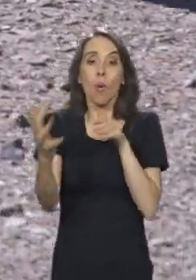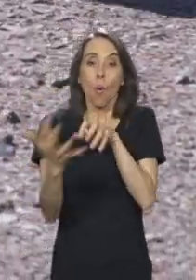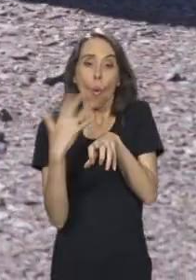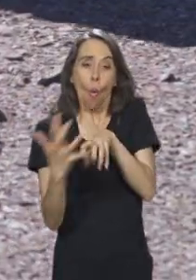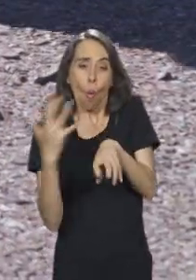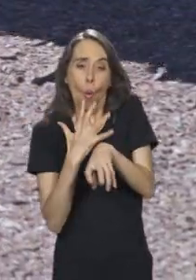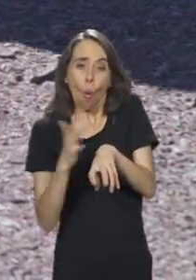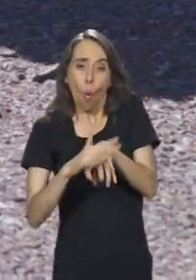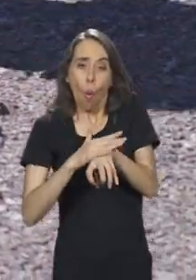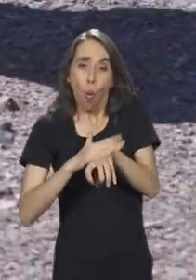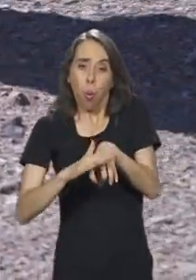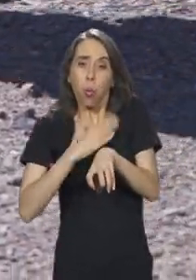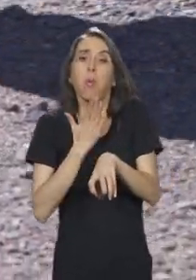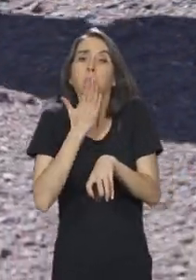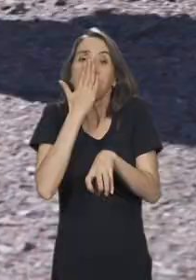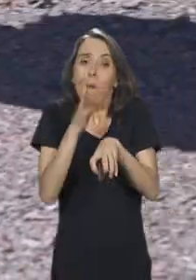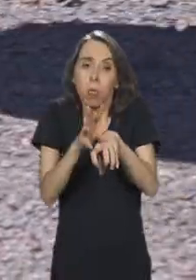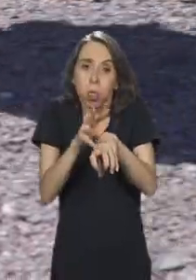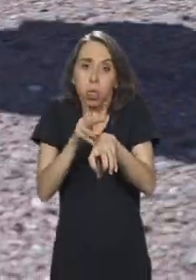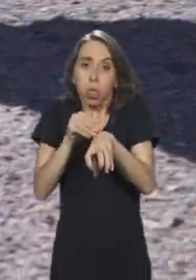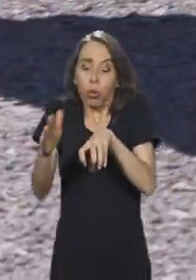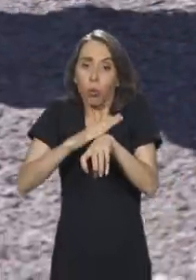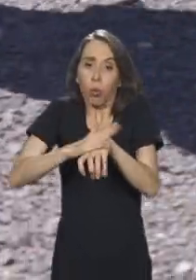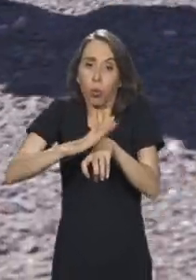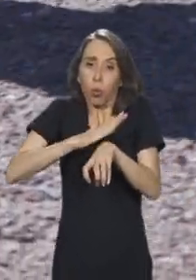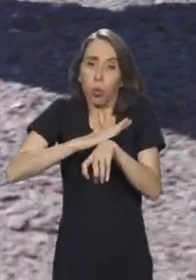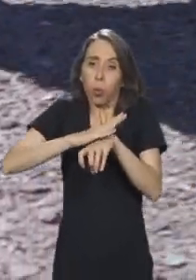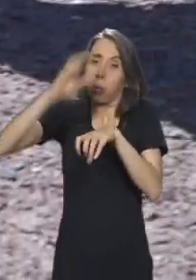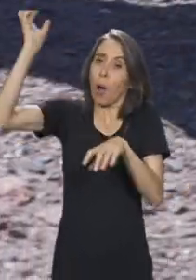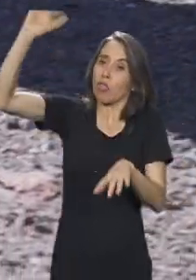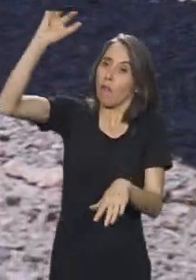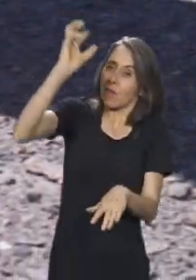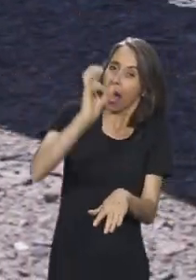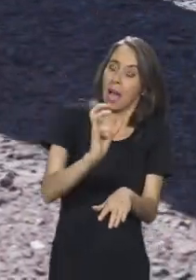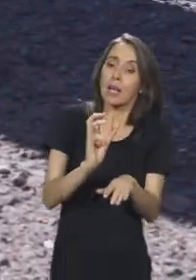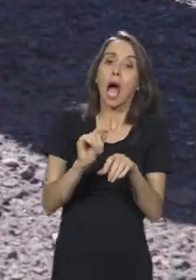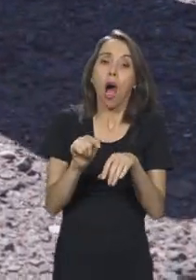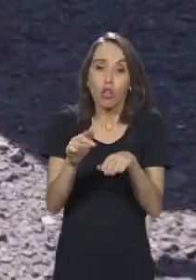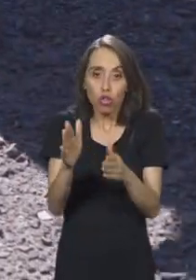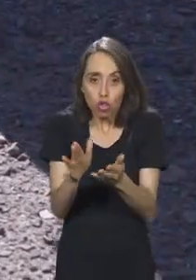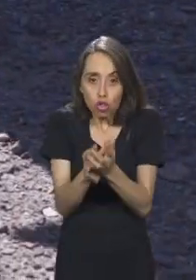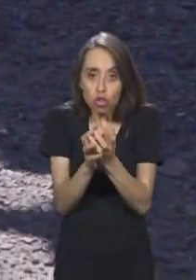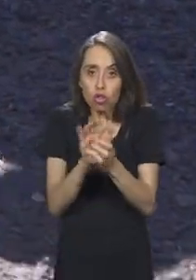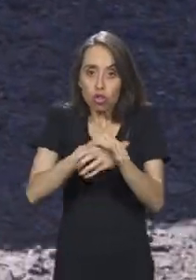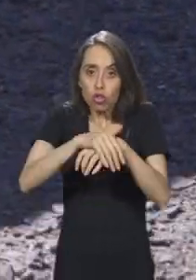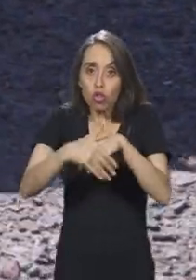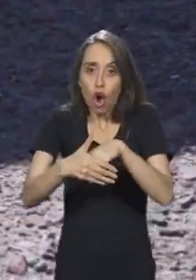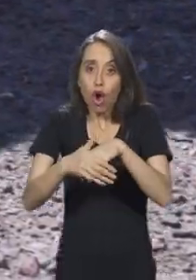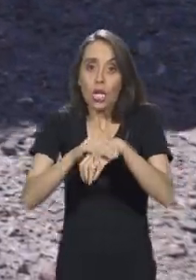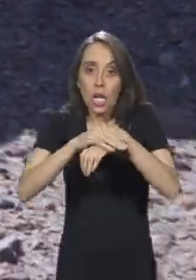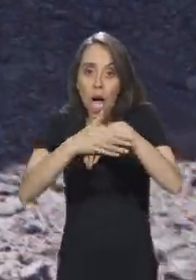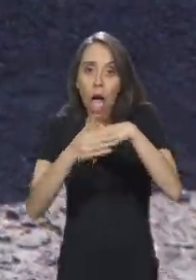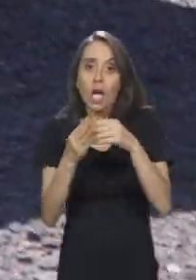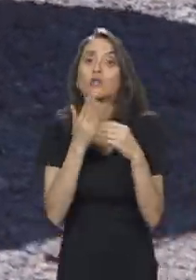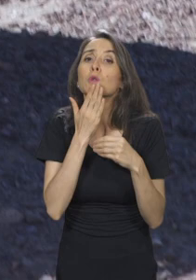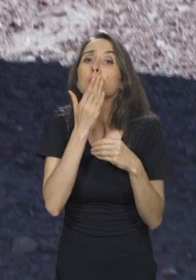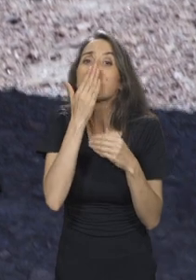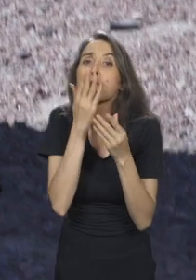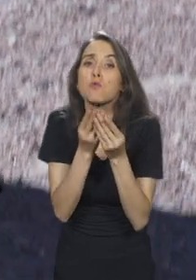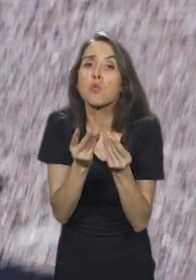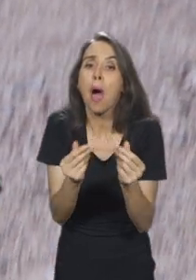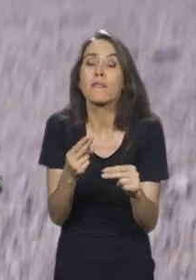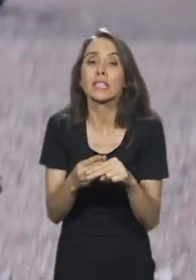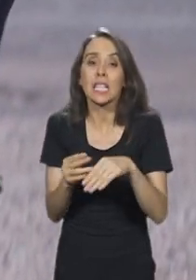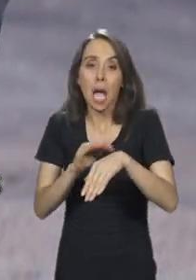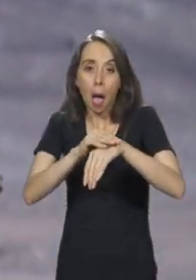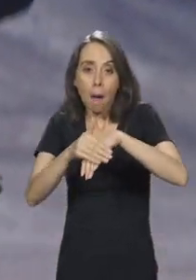que se friccionaron un poco con la atmósfera y tienen como ese aspecto suave que se llama corteza de fusión.